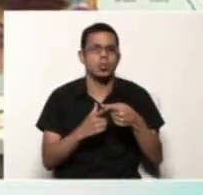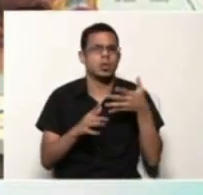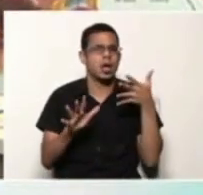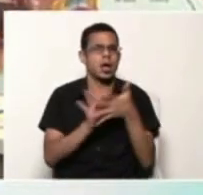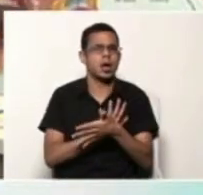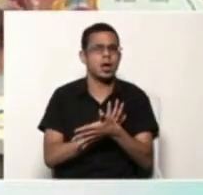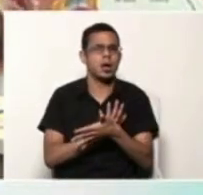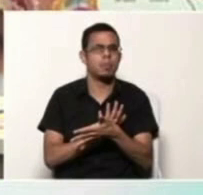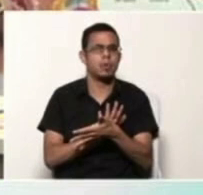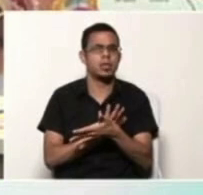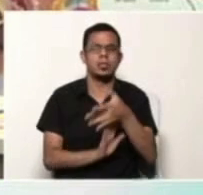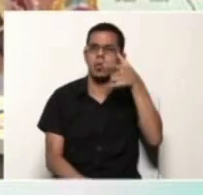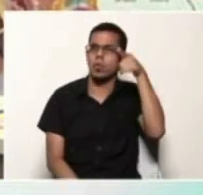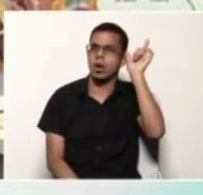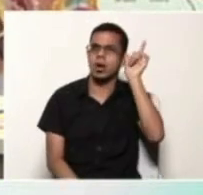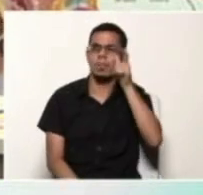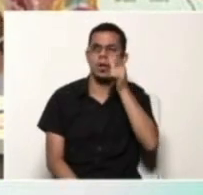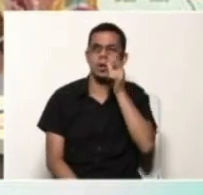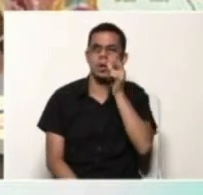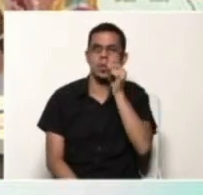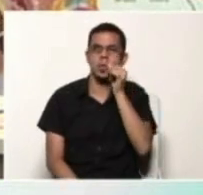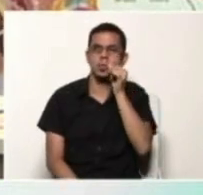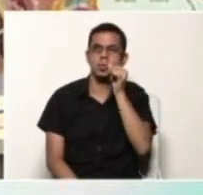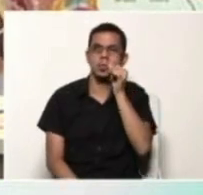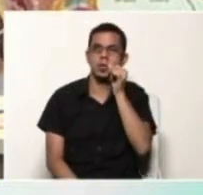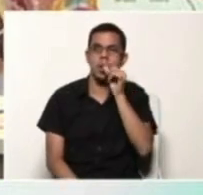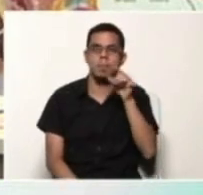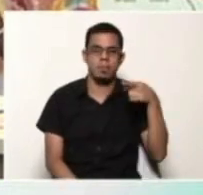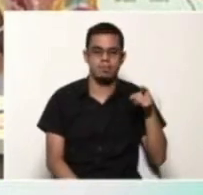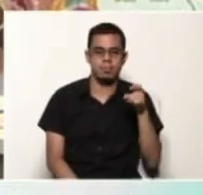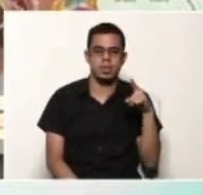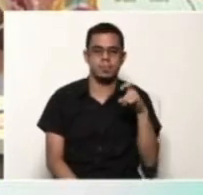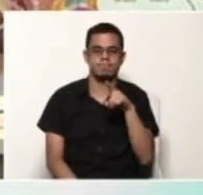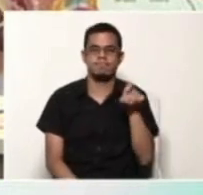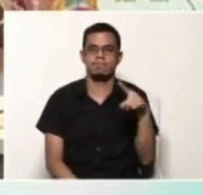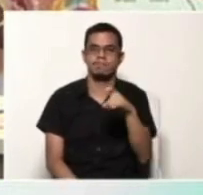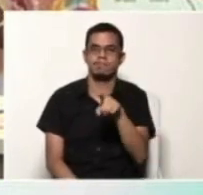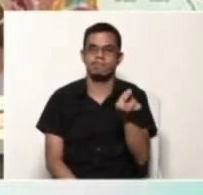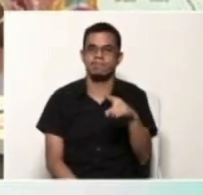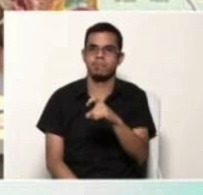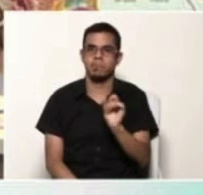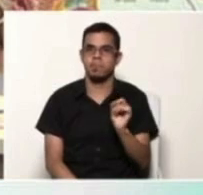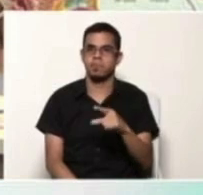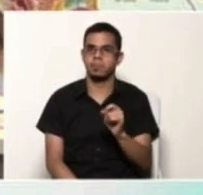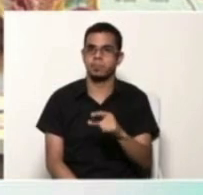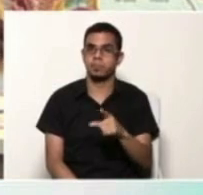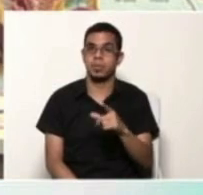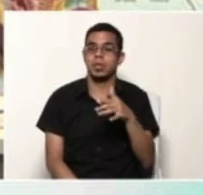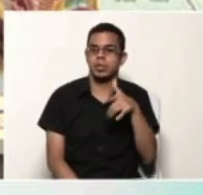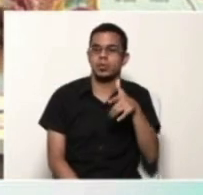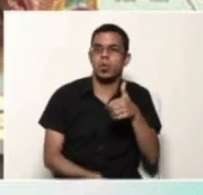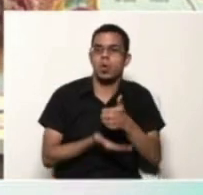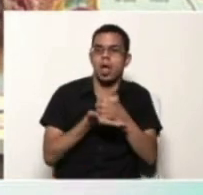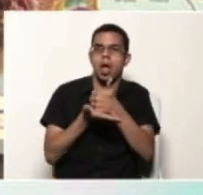reproductor masculino, en sus testículos van a estar los espermatozoides, que son las células masculinas, y esos